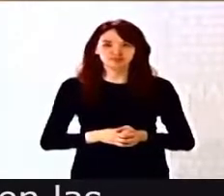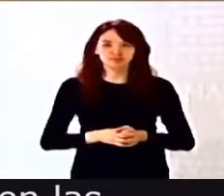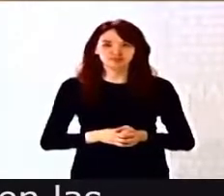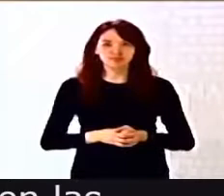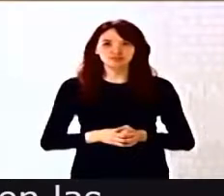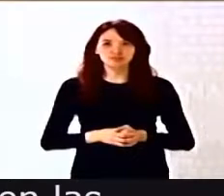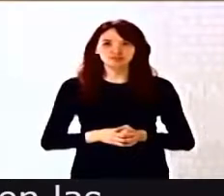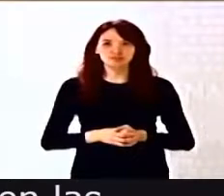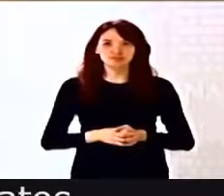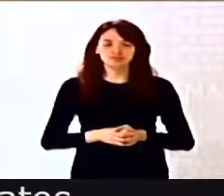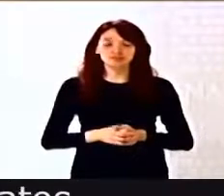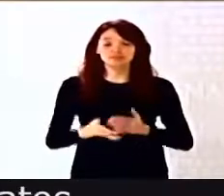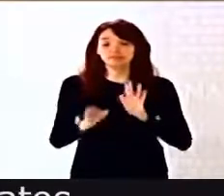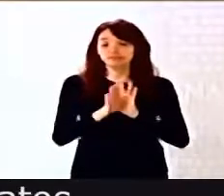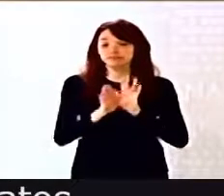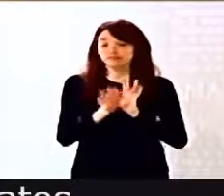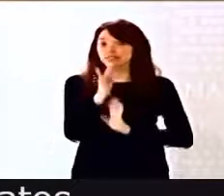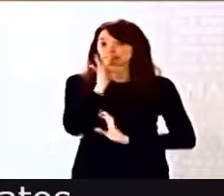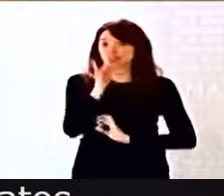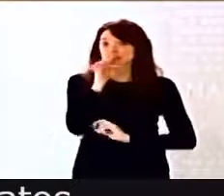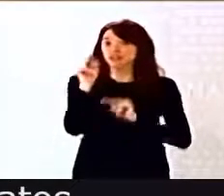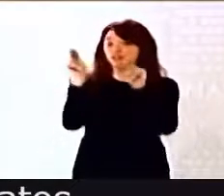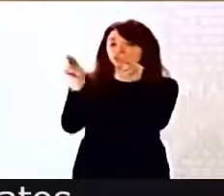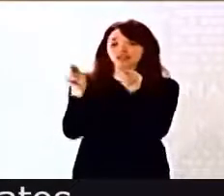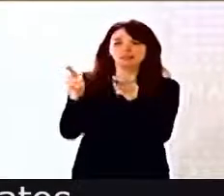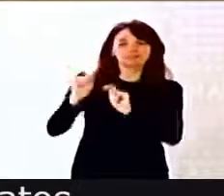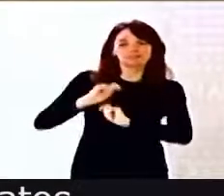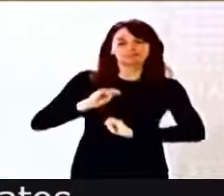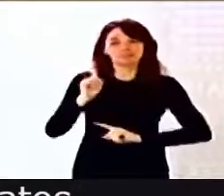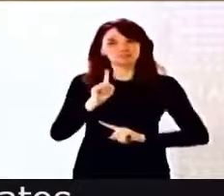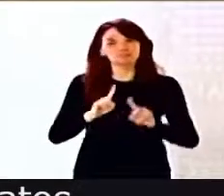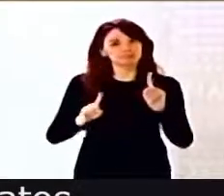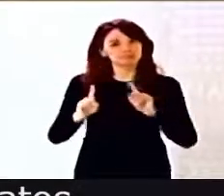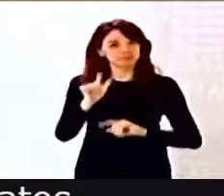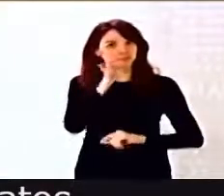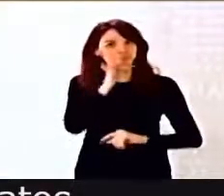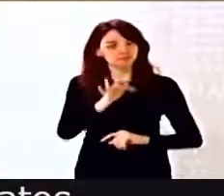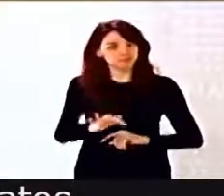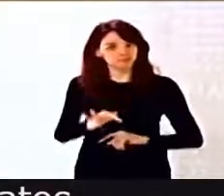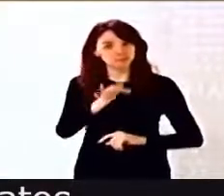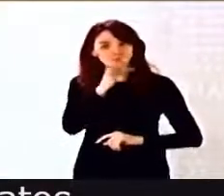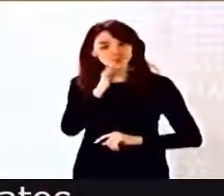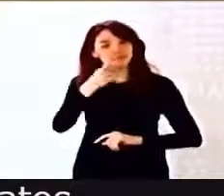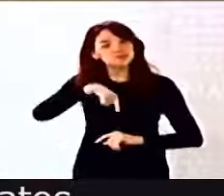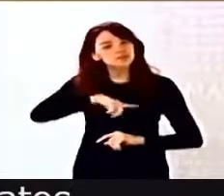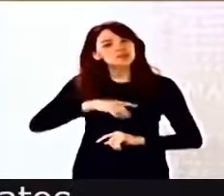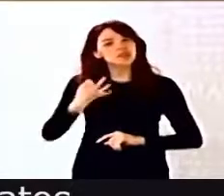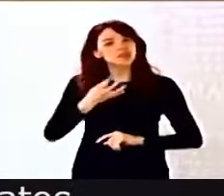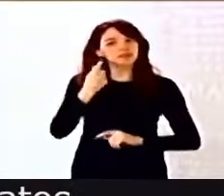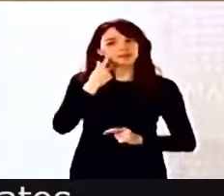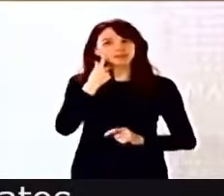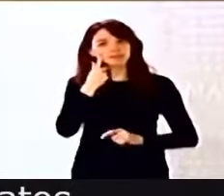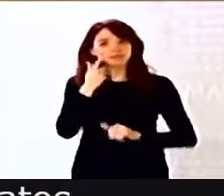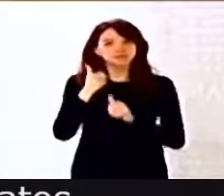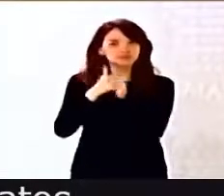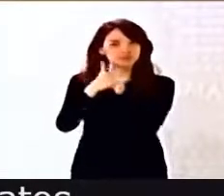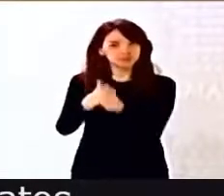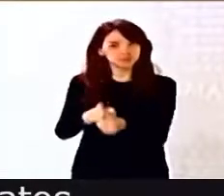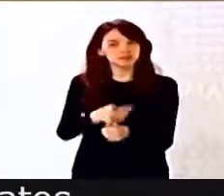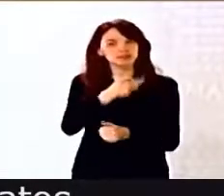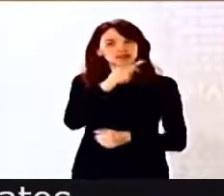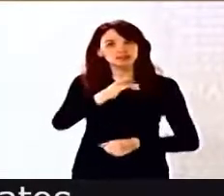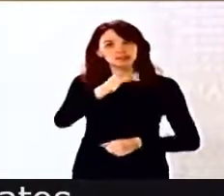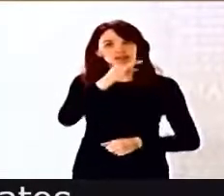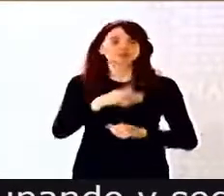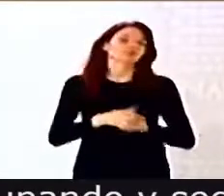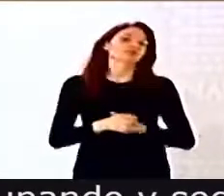Siguen habiendo residencias que nos preocupan, que nos siguen preocupando, en las que tenemos que seguir pendientes.